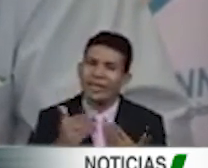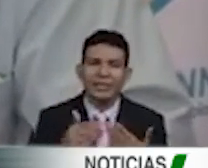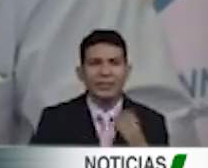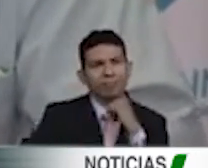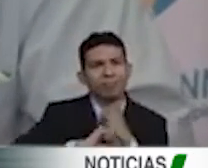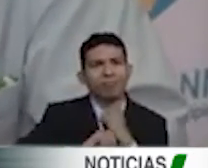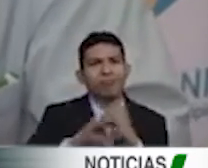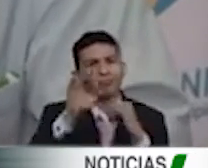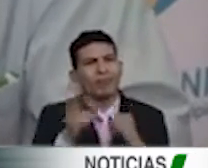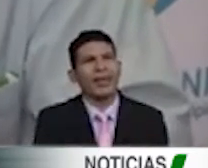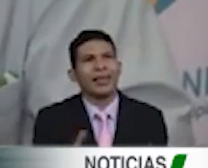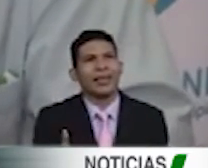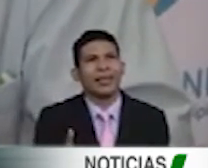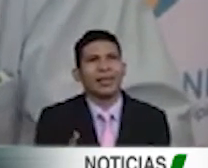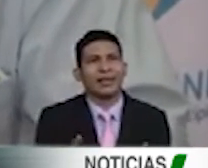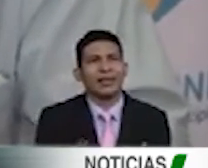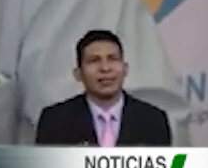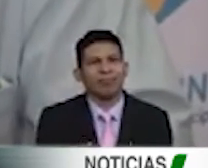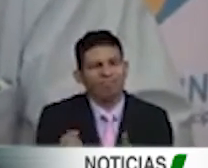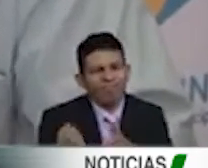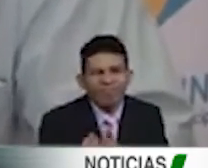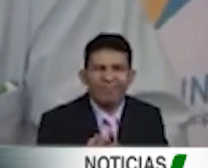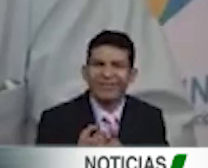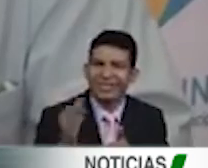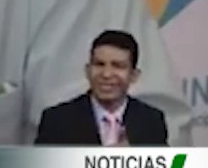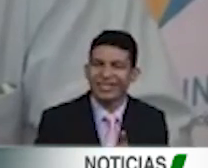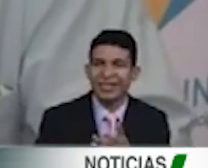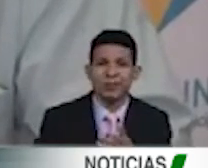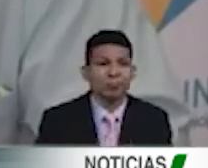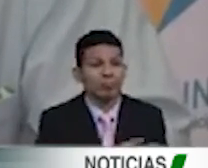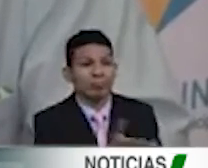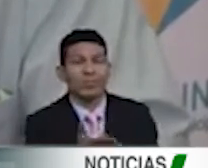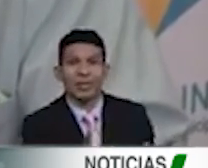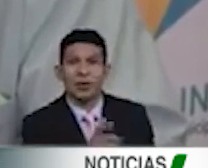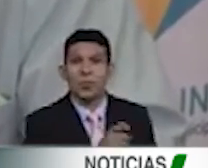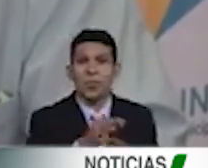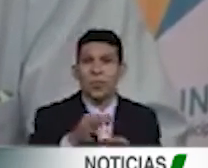apoyo y ese empuje que les da a estos municipios de esta categoría.